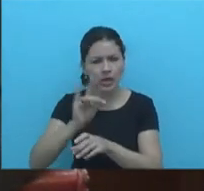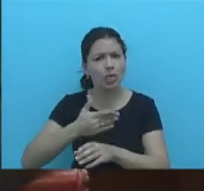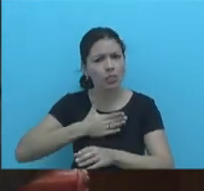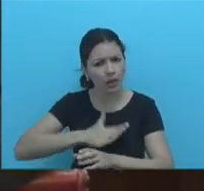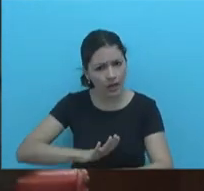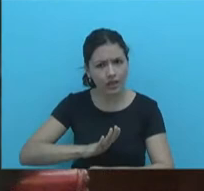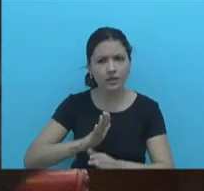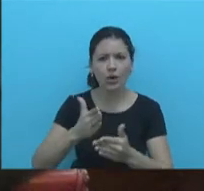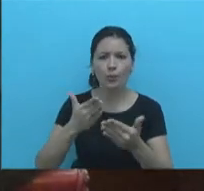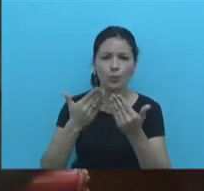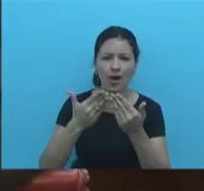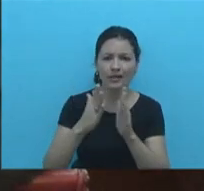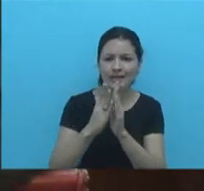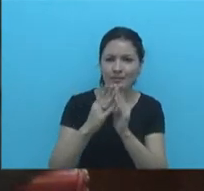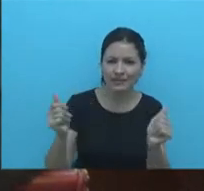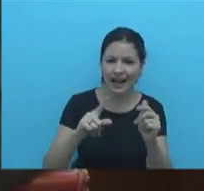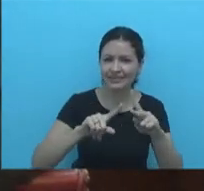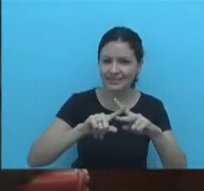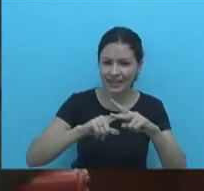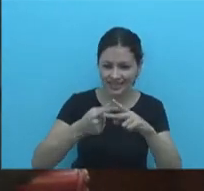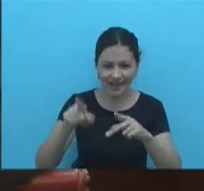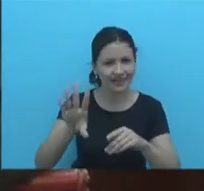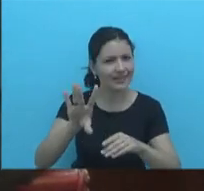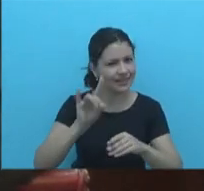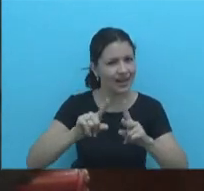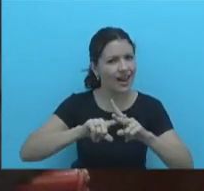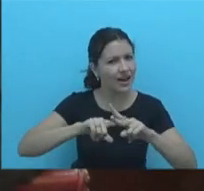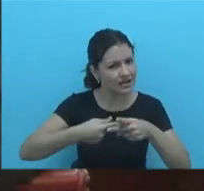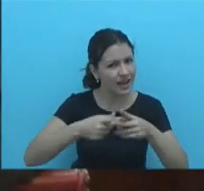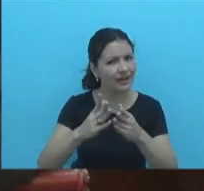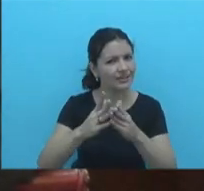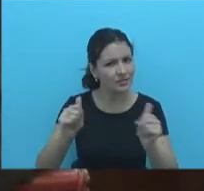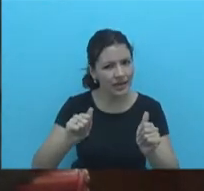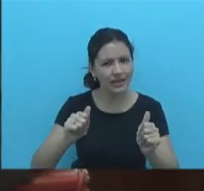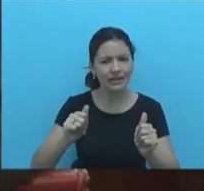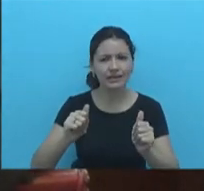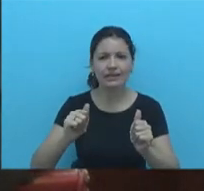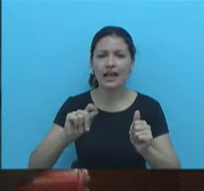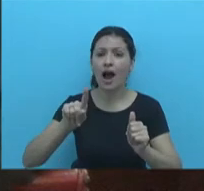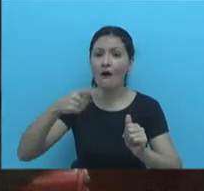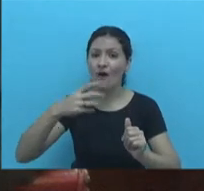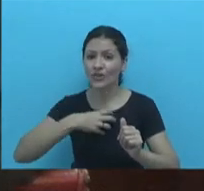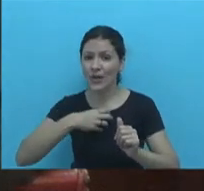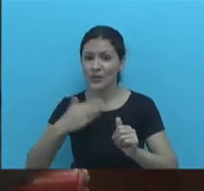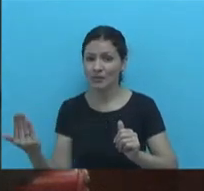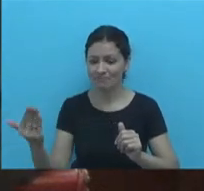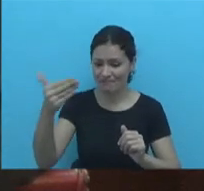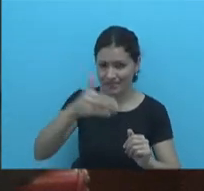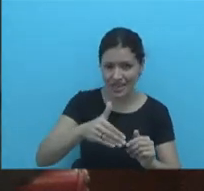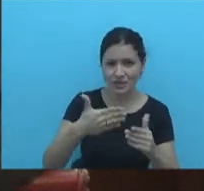una cierta rotación, porque a veces no se pueden conseguir los espacios físicos y esto le daría la posibilidad a